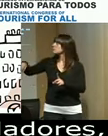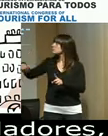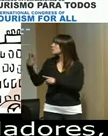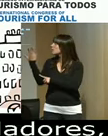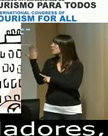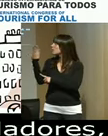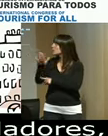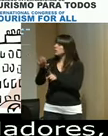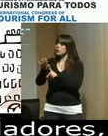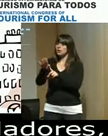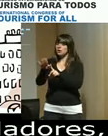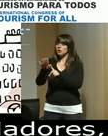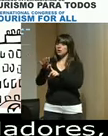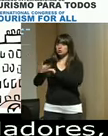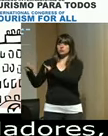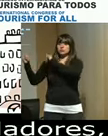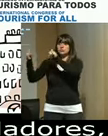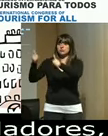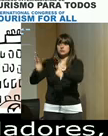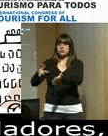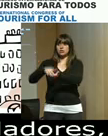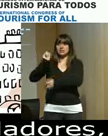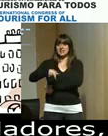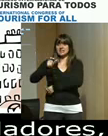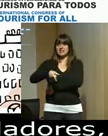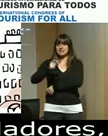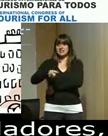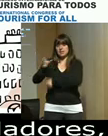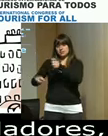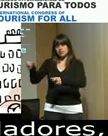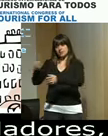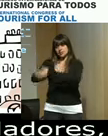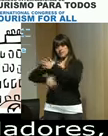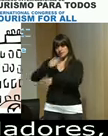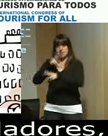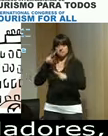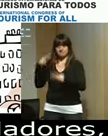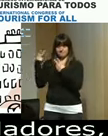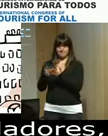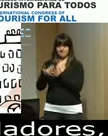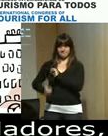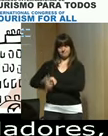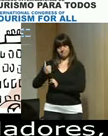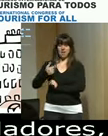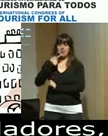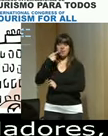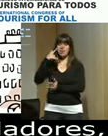destinos más utilizados por las personas con discapacidad a la hora de viajar. Como vemos, los viajes de